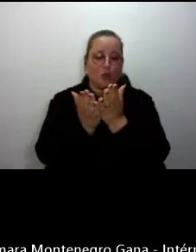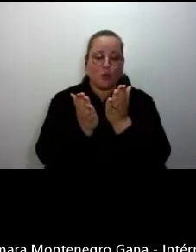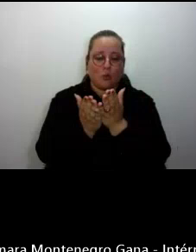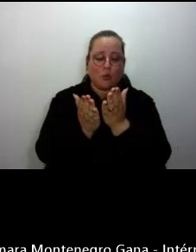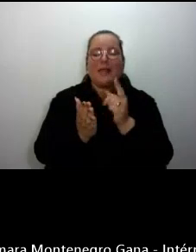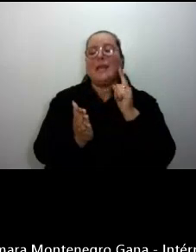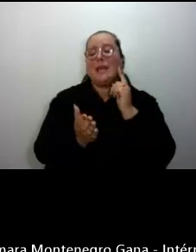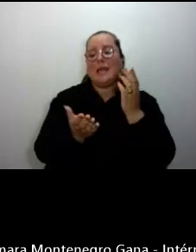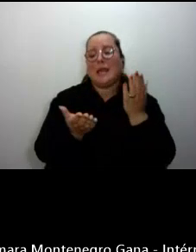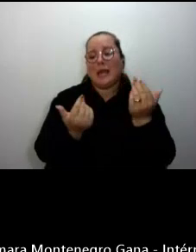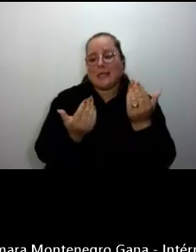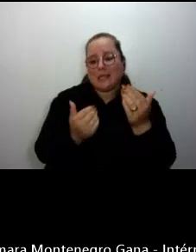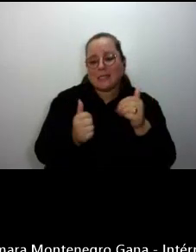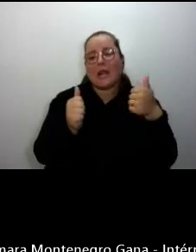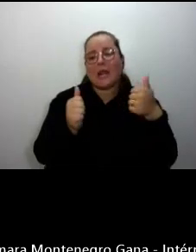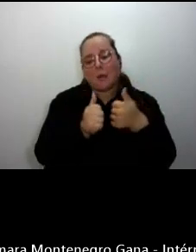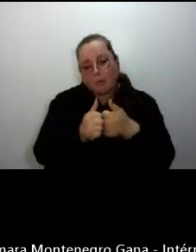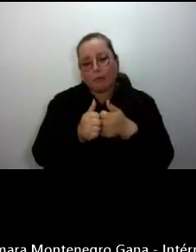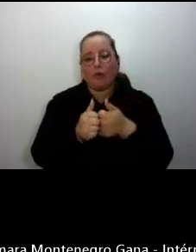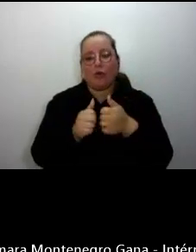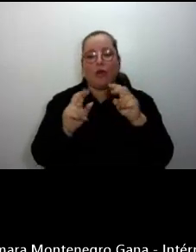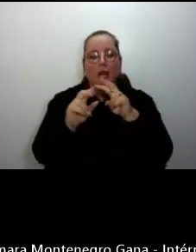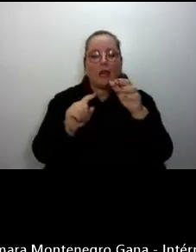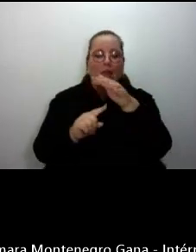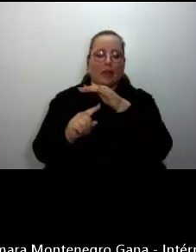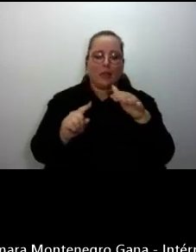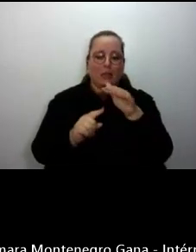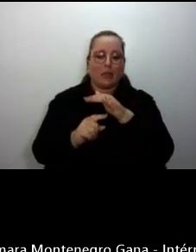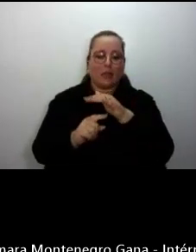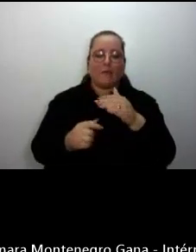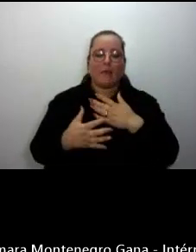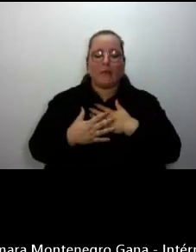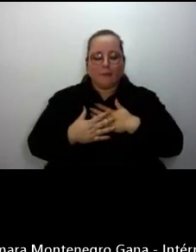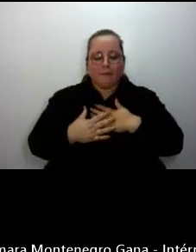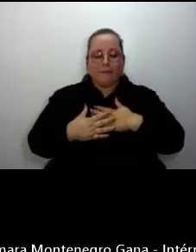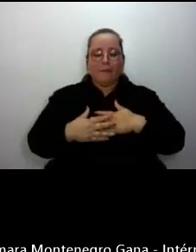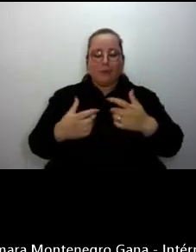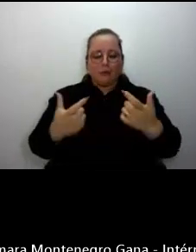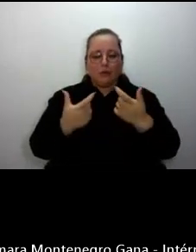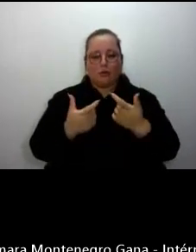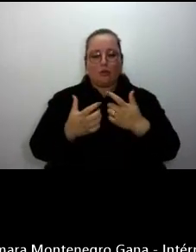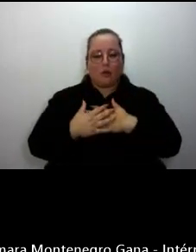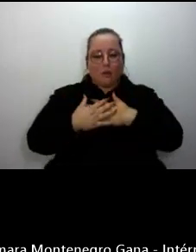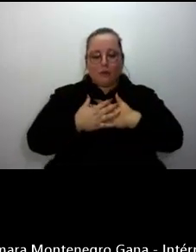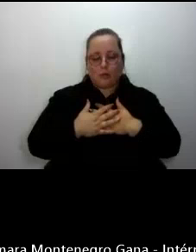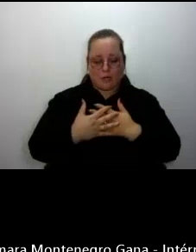requieran, ¿verdad?, acompañamiento en el ámbito de la regulación emocional y conductual.